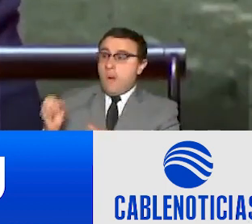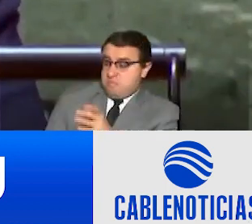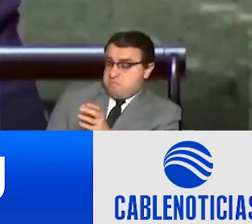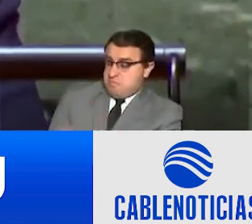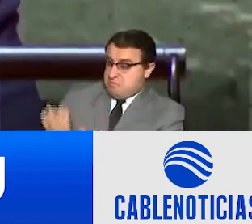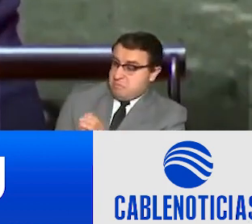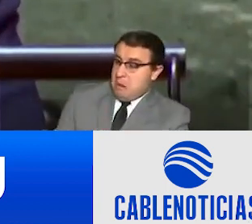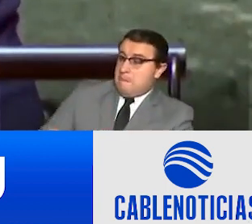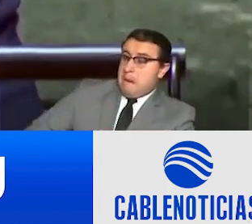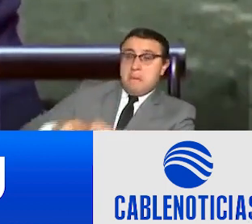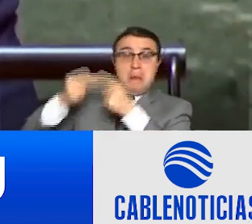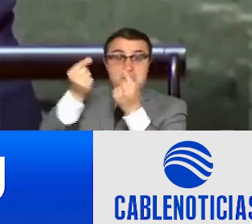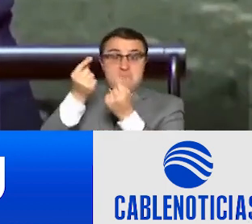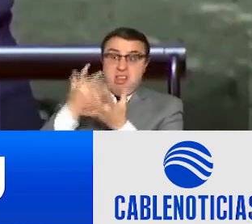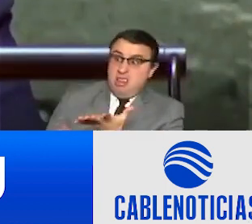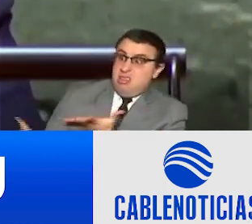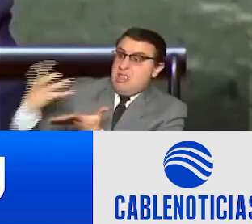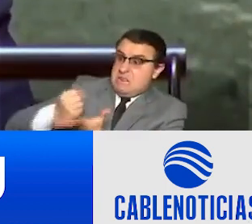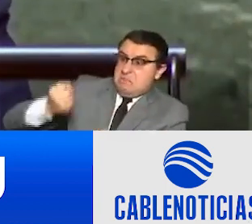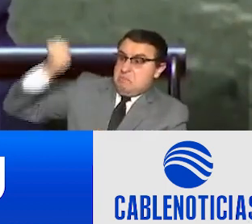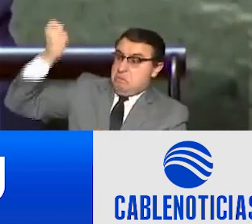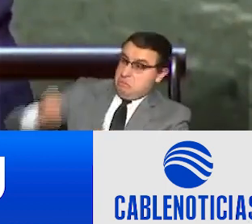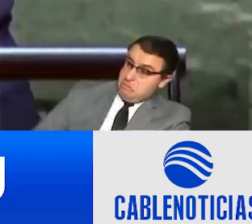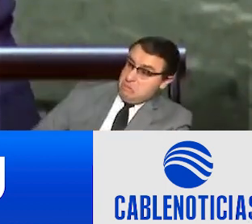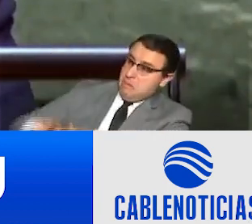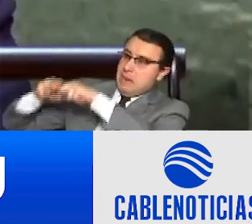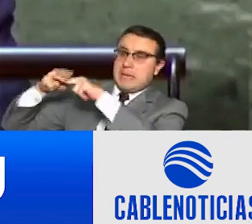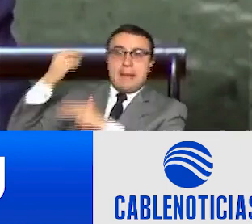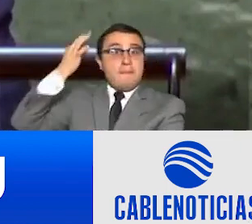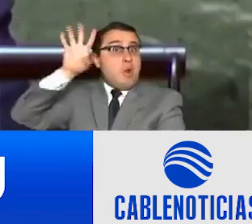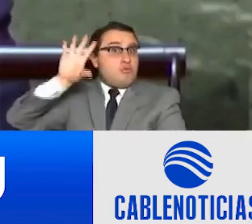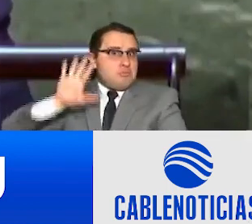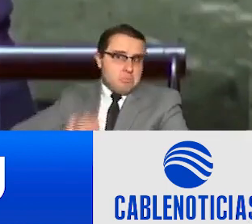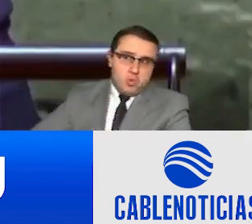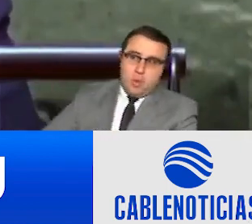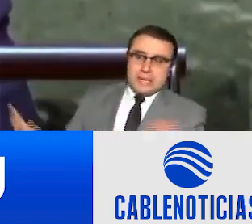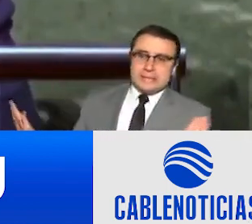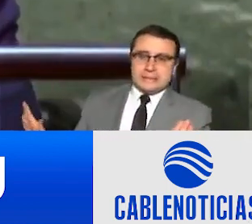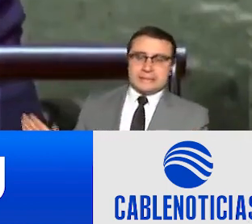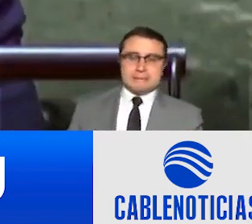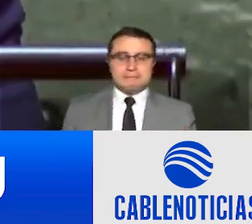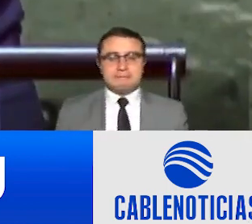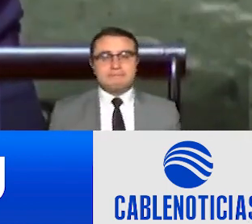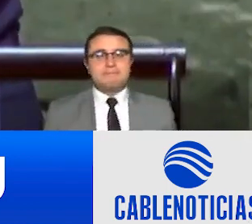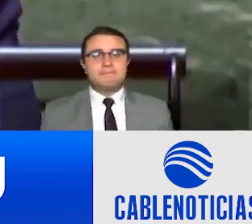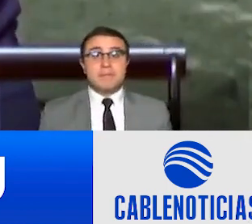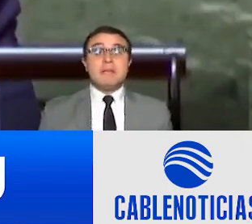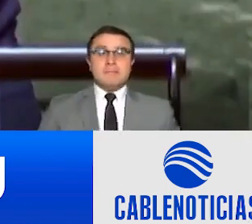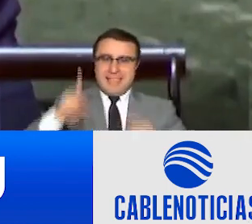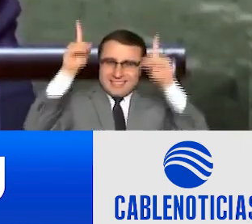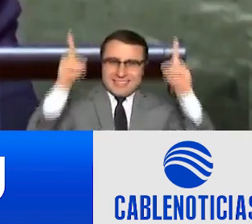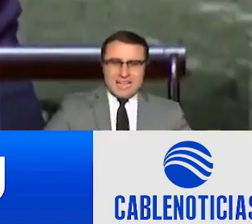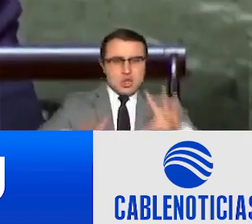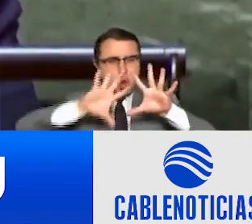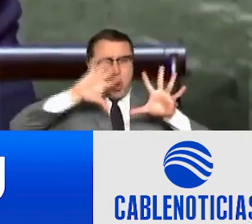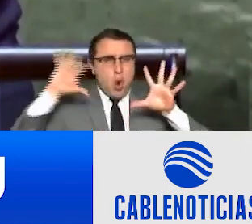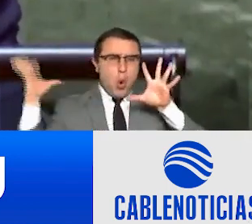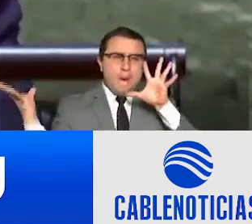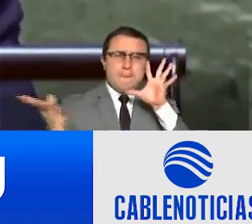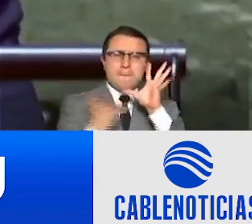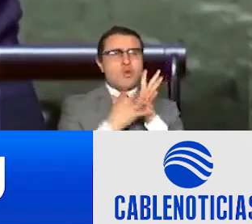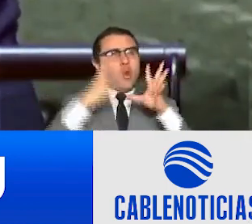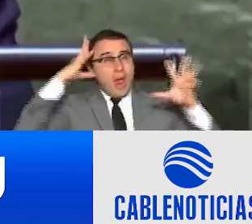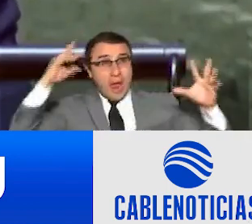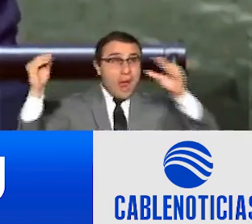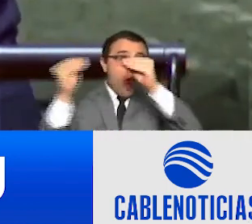capital. Esas decisiones públicas, multilaterales, globales, que necesitan un principio